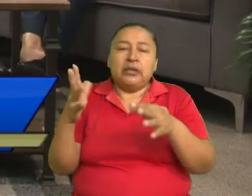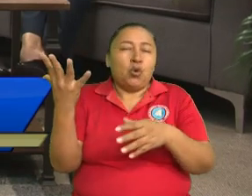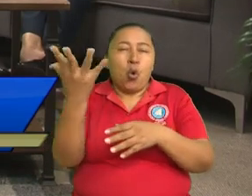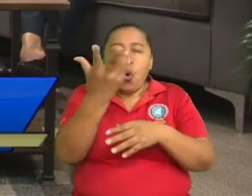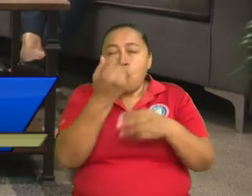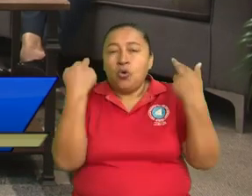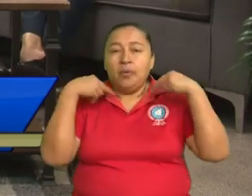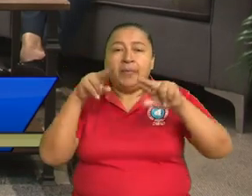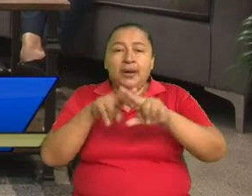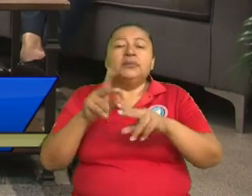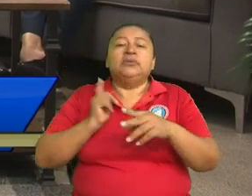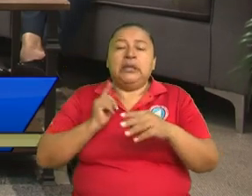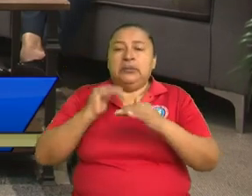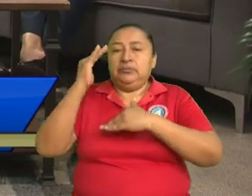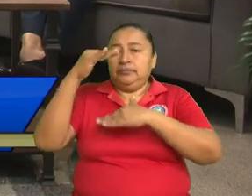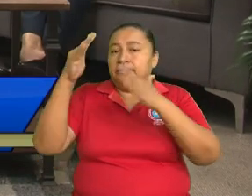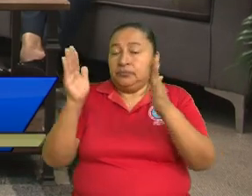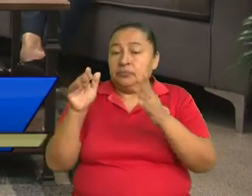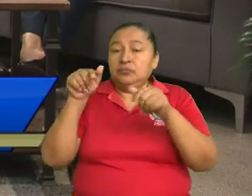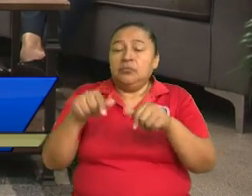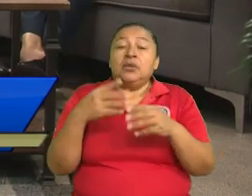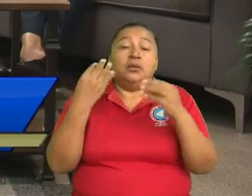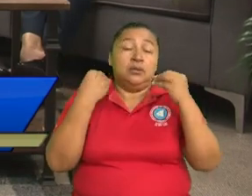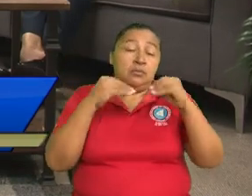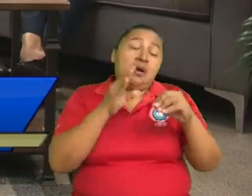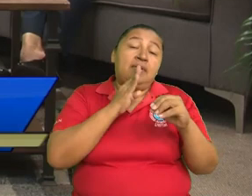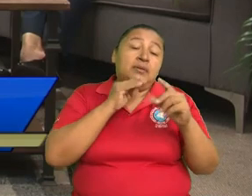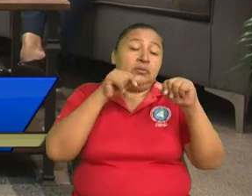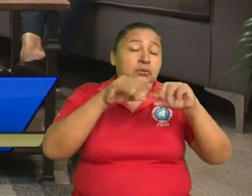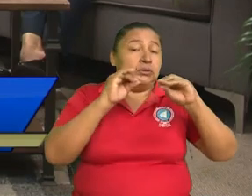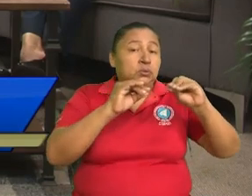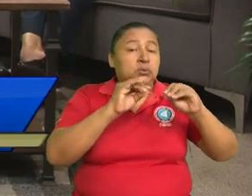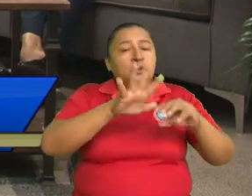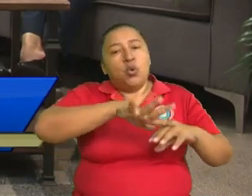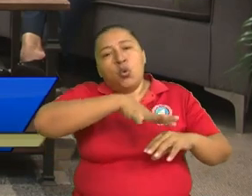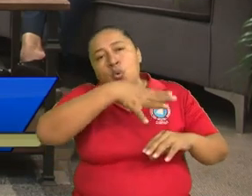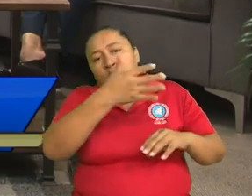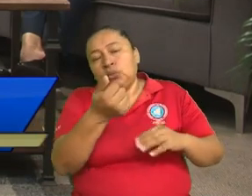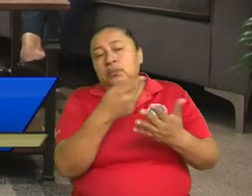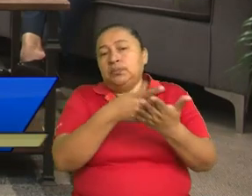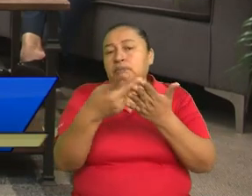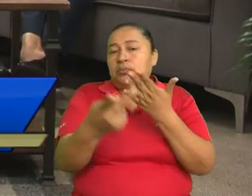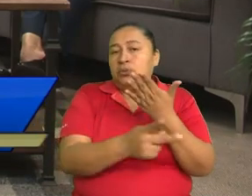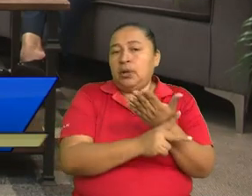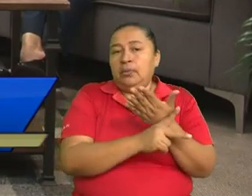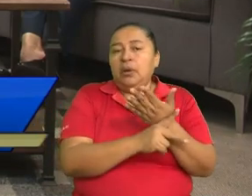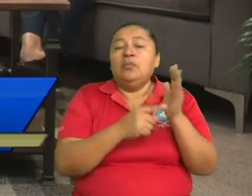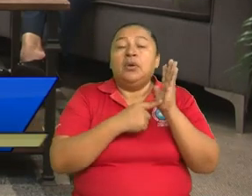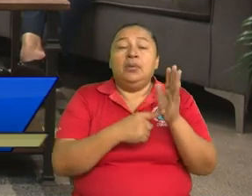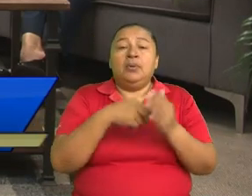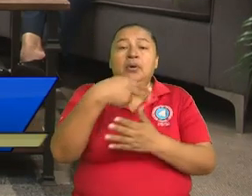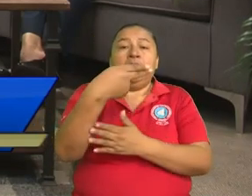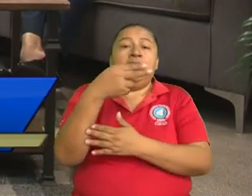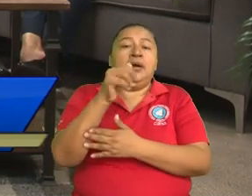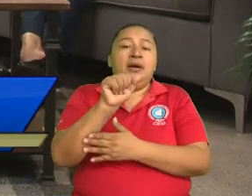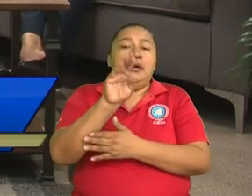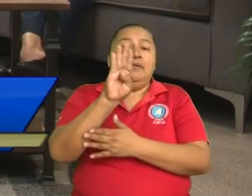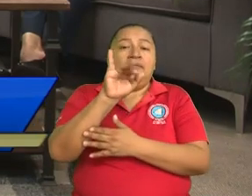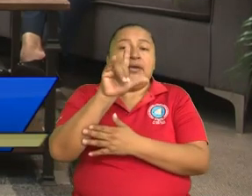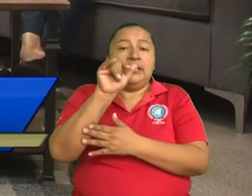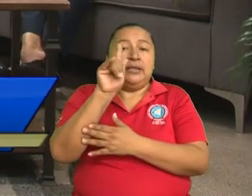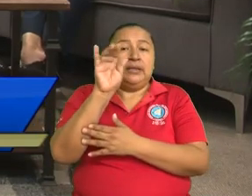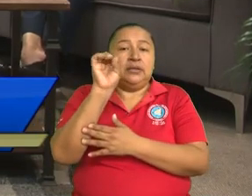educativa. No solamente es la alfabetización, sino que también otros programas, que también el tema de habilitación laboral también es